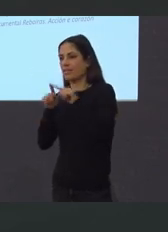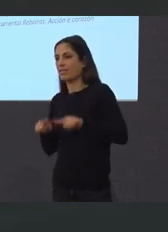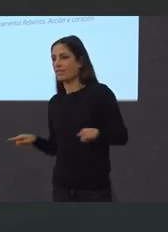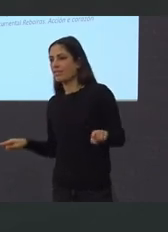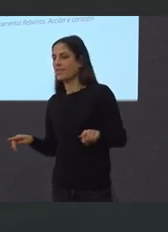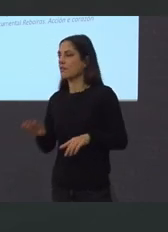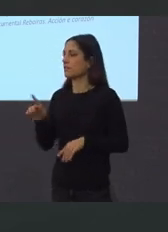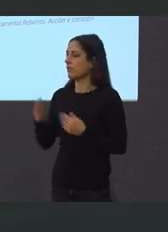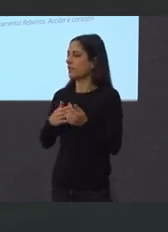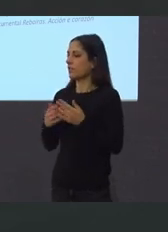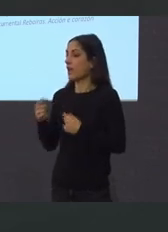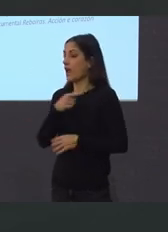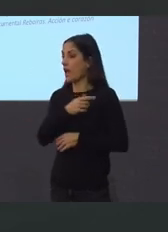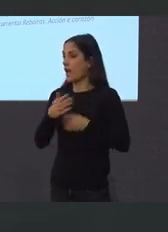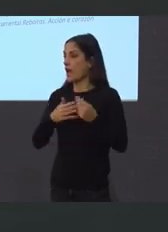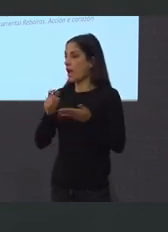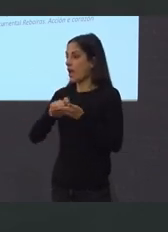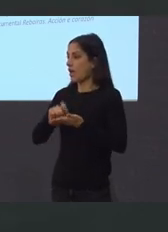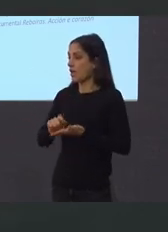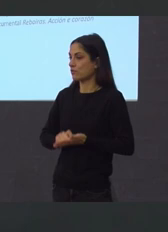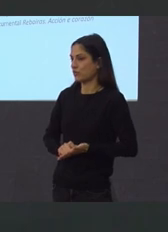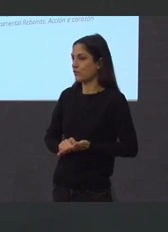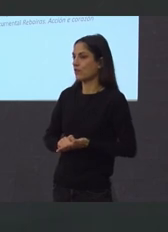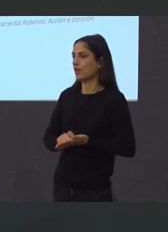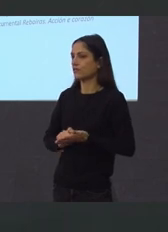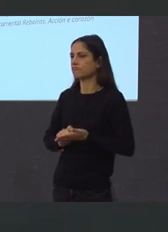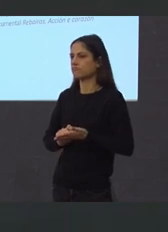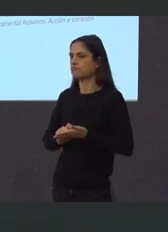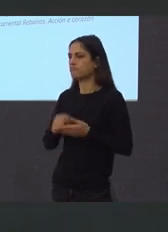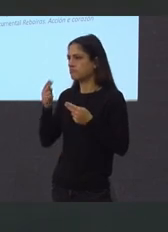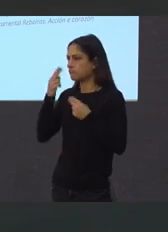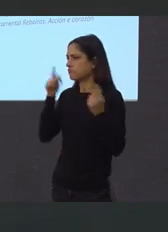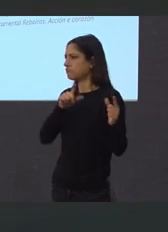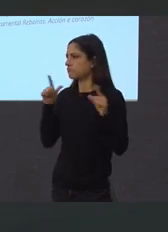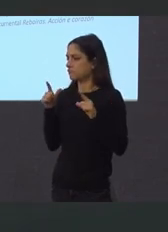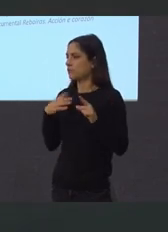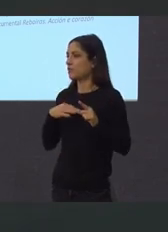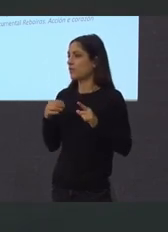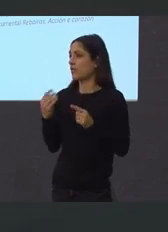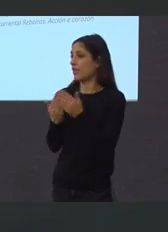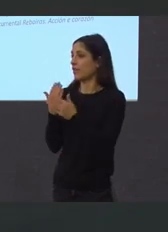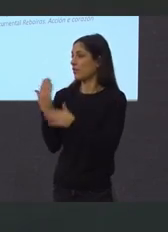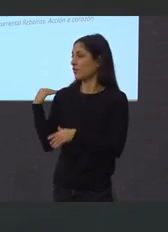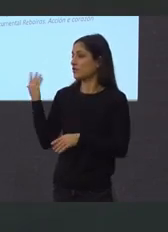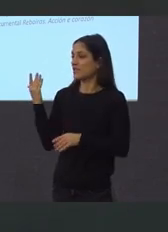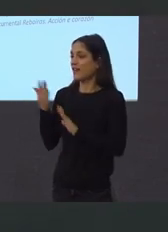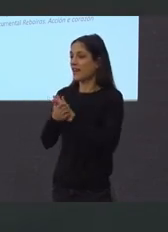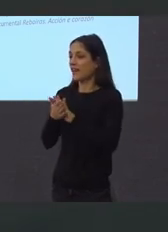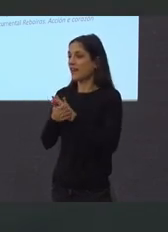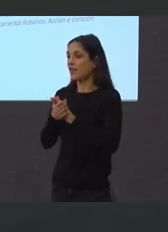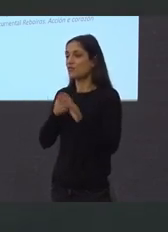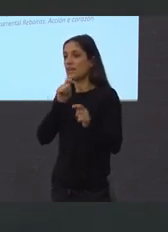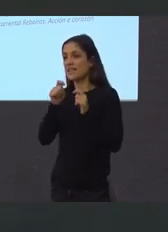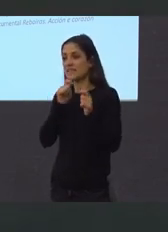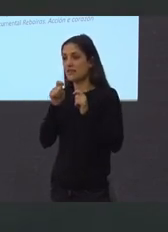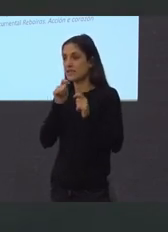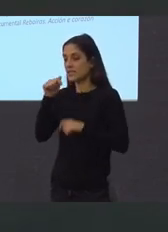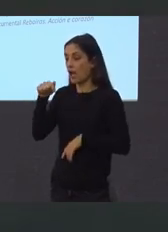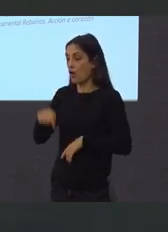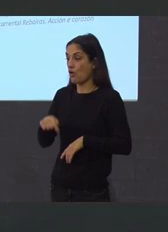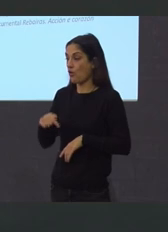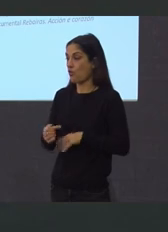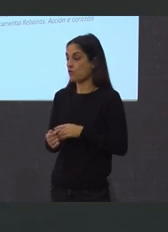temos aquí como a propia obra, non? Conversábamos estes días cunha entrevista que hoxe publica en Nos